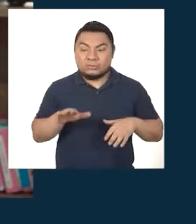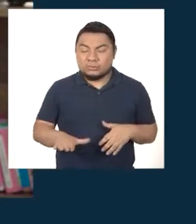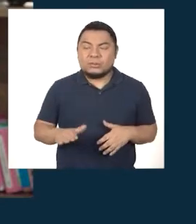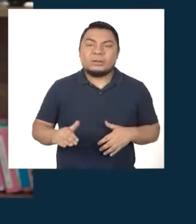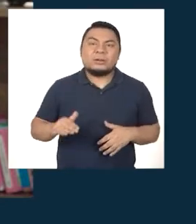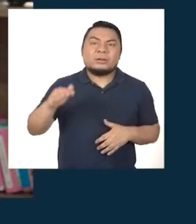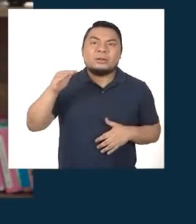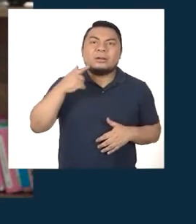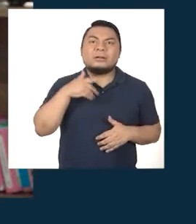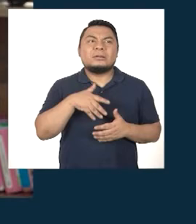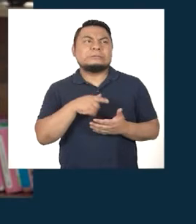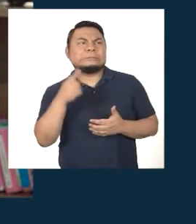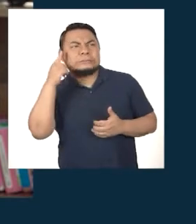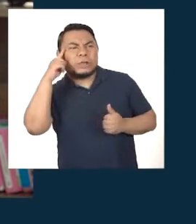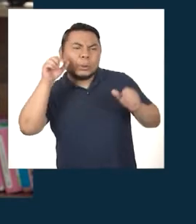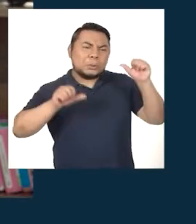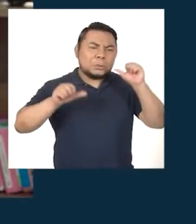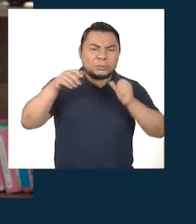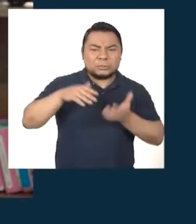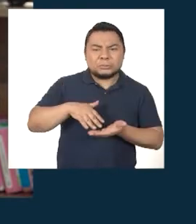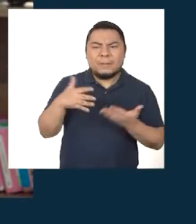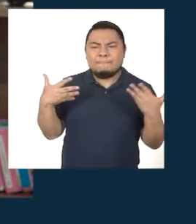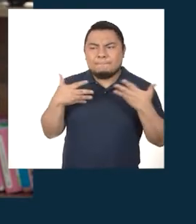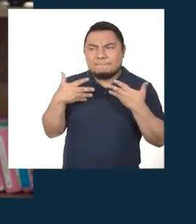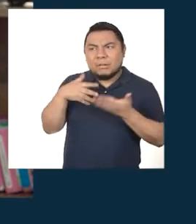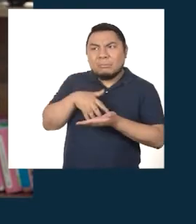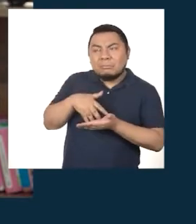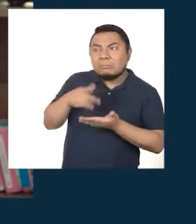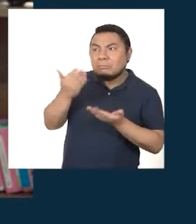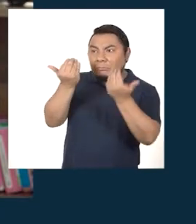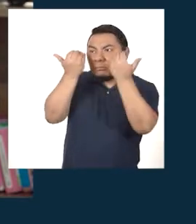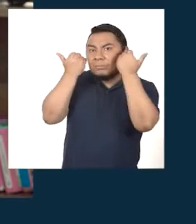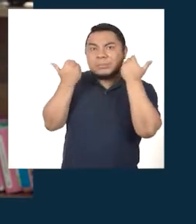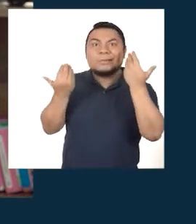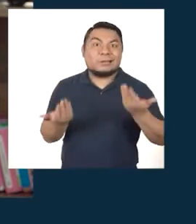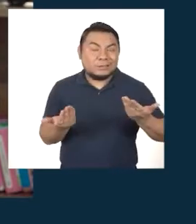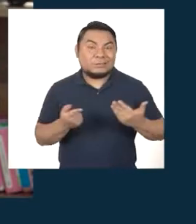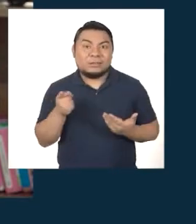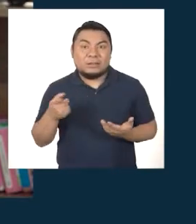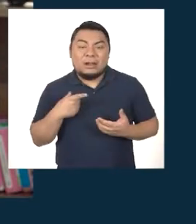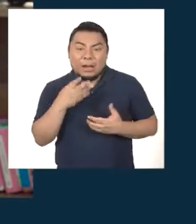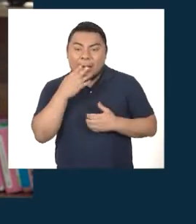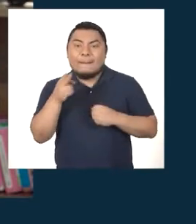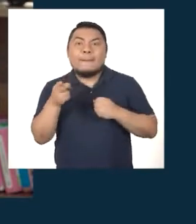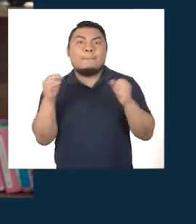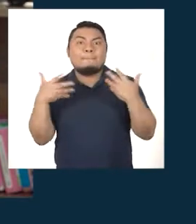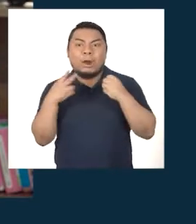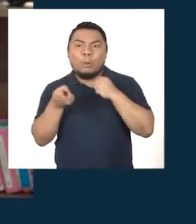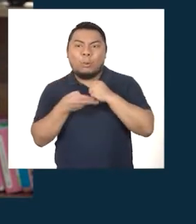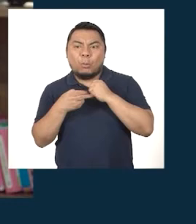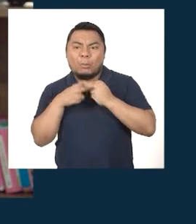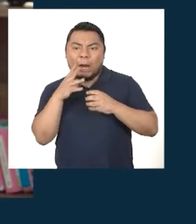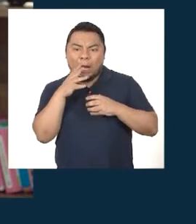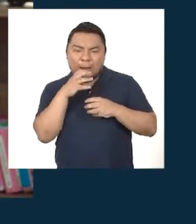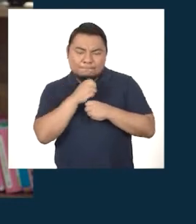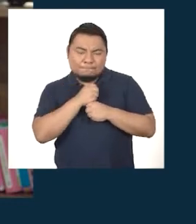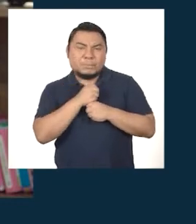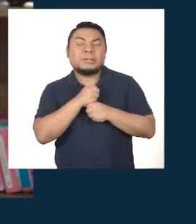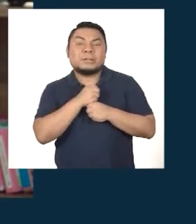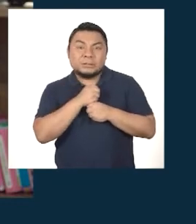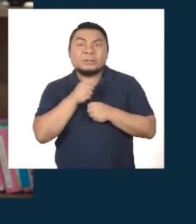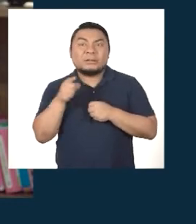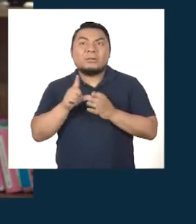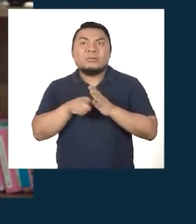crezcan inseguros, ¿no? O si no tienen la posibilidad de expresar ese miedo, van a irse